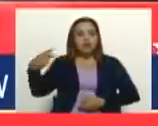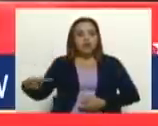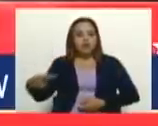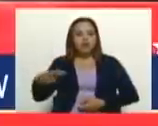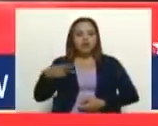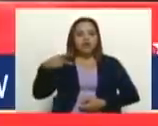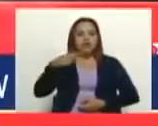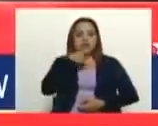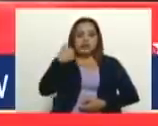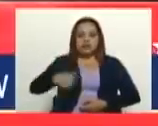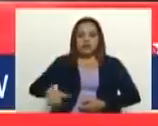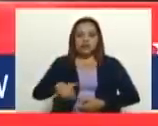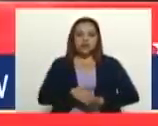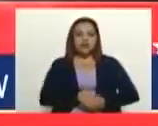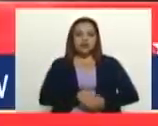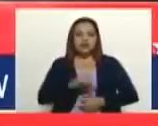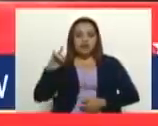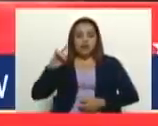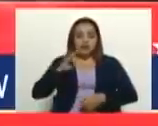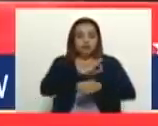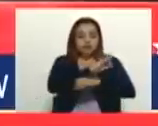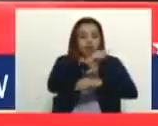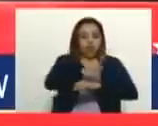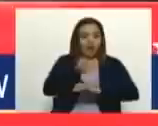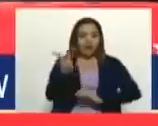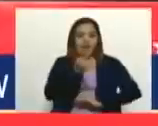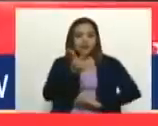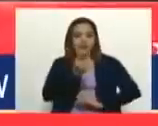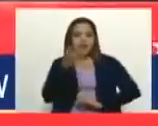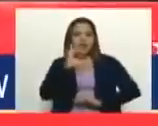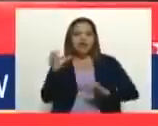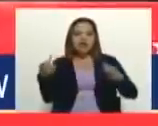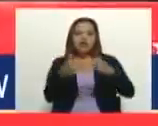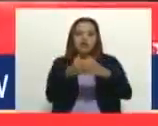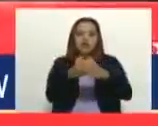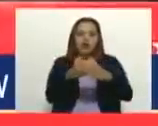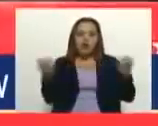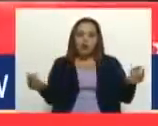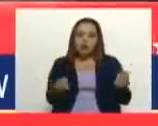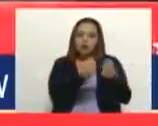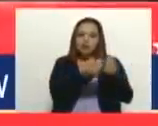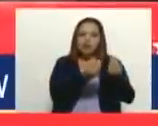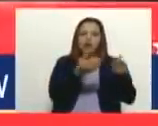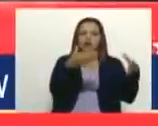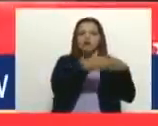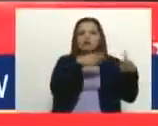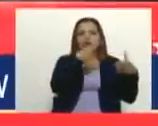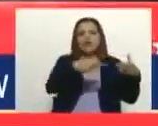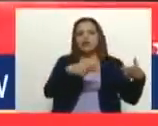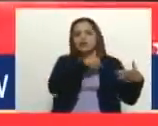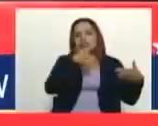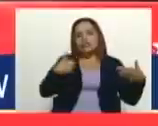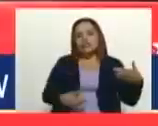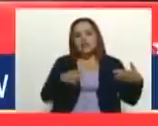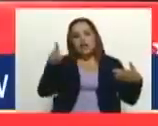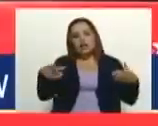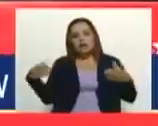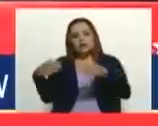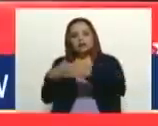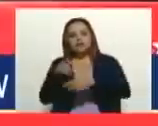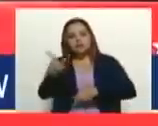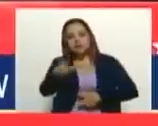viene a nuestro país. Vamos a tener reuniones con el Partido Socialista Unido de Venezuela, una gira del